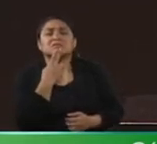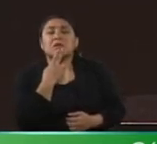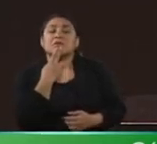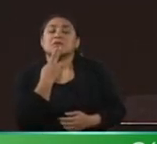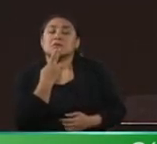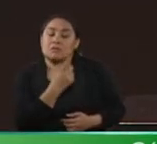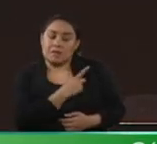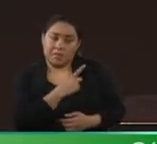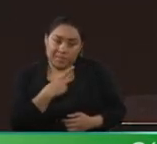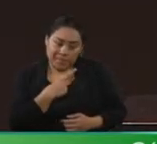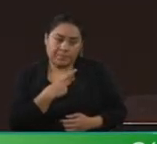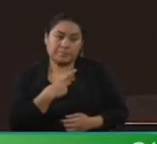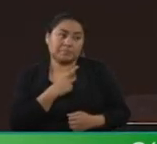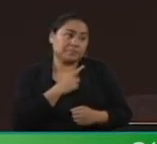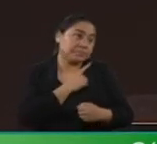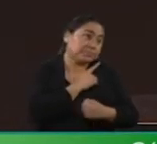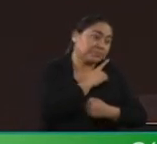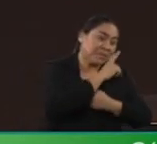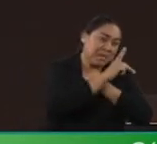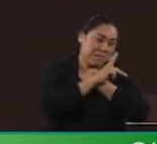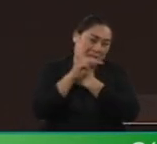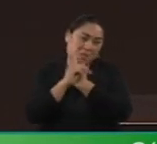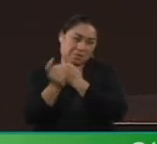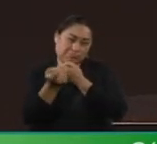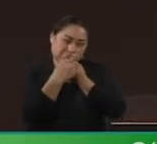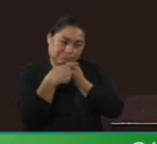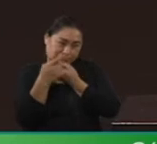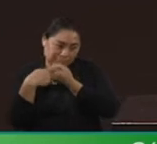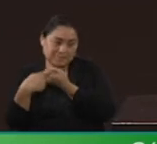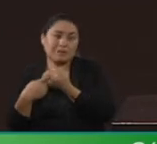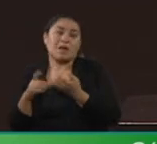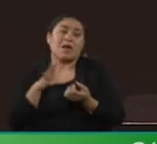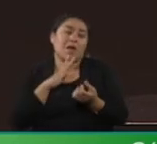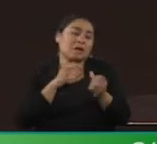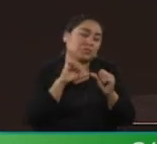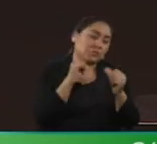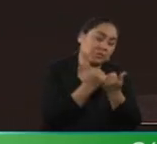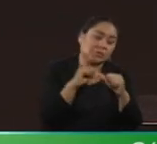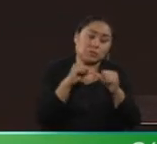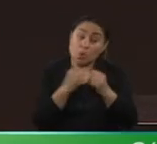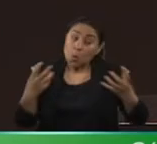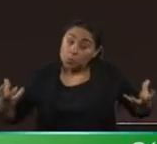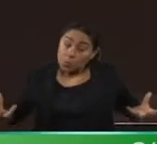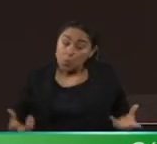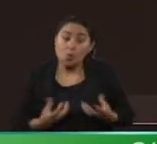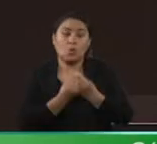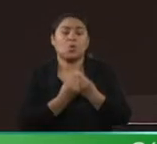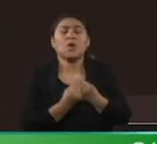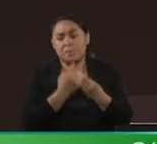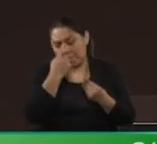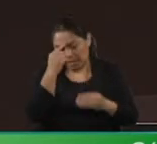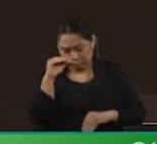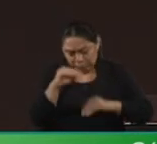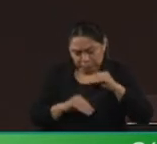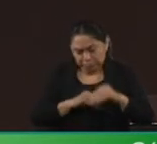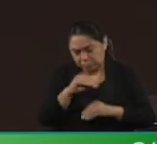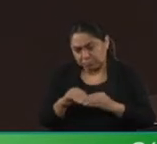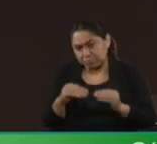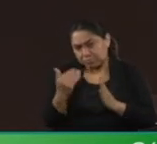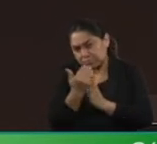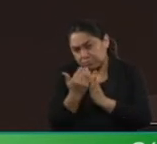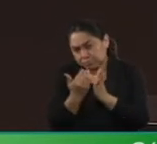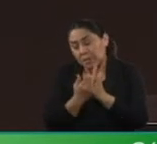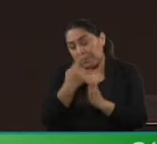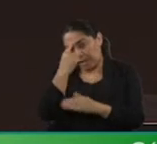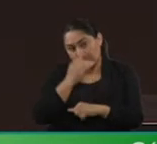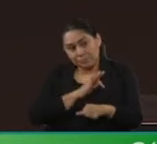la colaboración de los países miembros y de las organizaciones de la sociedad civil para implementar medidas que contribuyan a mejorar